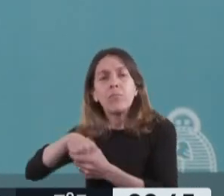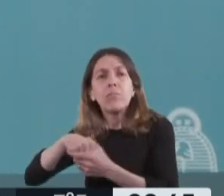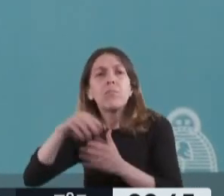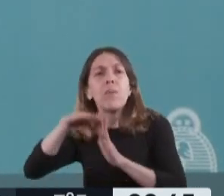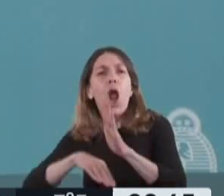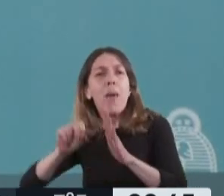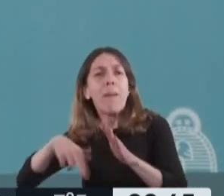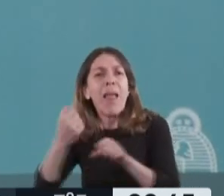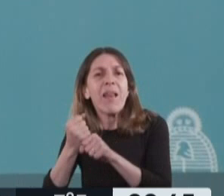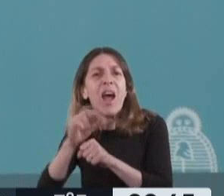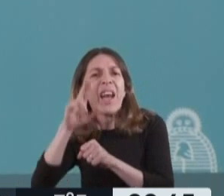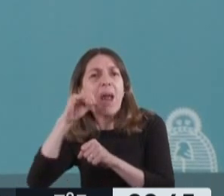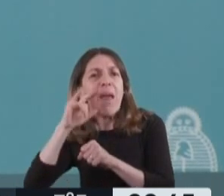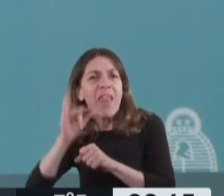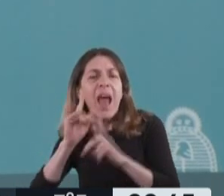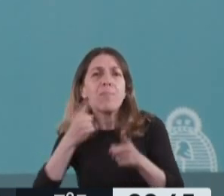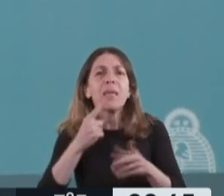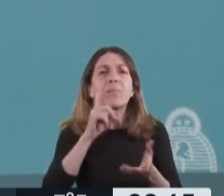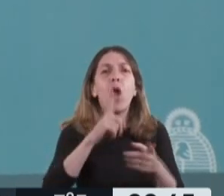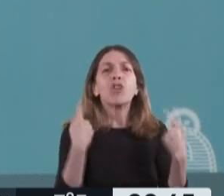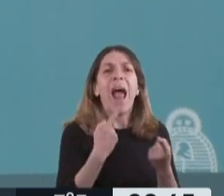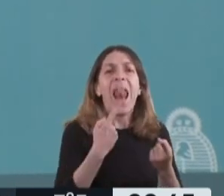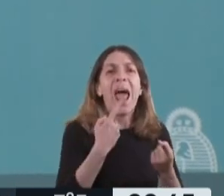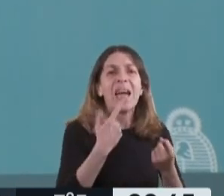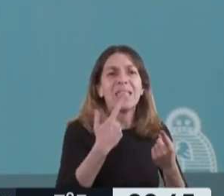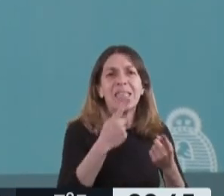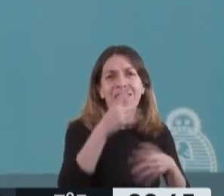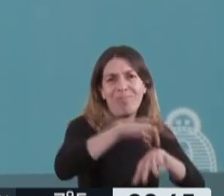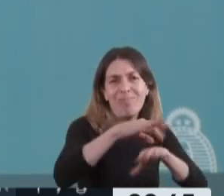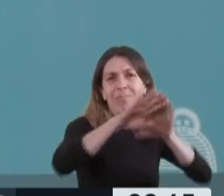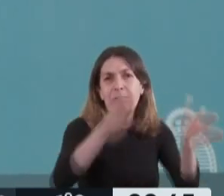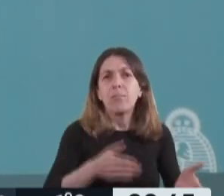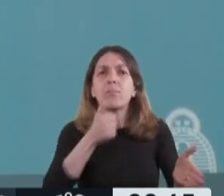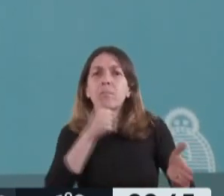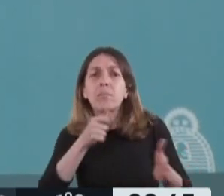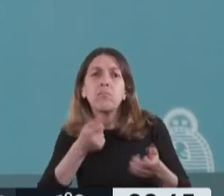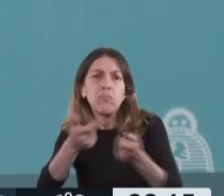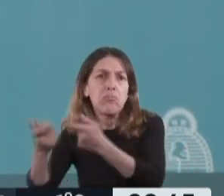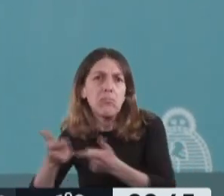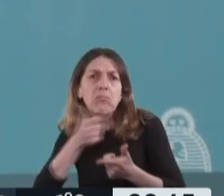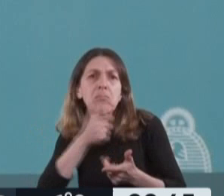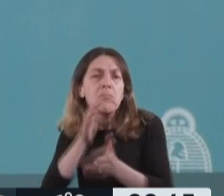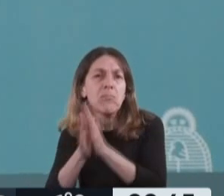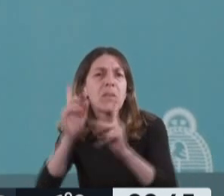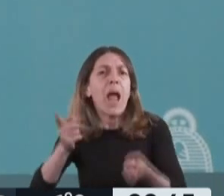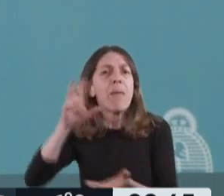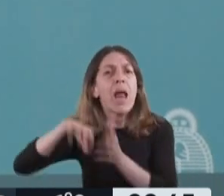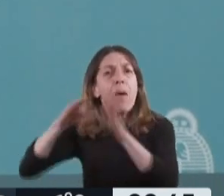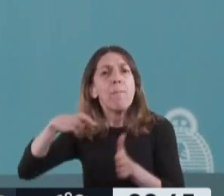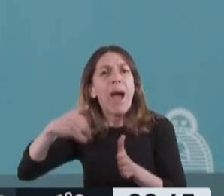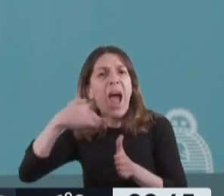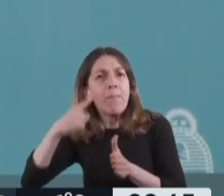millones de personas en los centros de atención primaria medicamentos gratuitos al la estrategia también que tiene el pami de